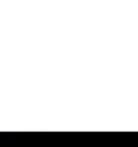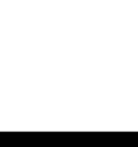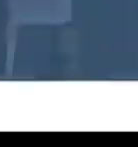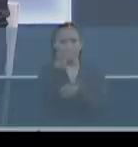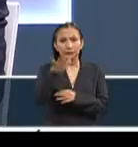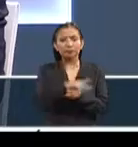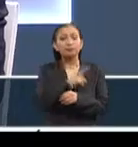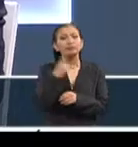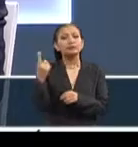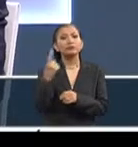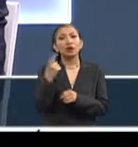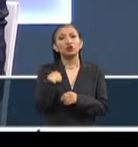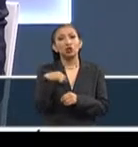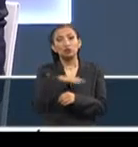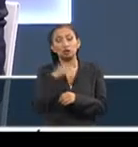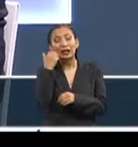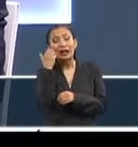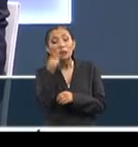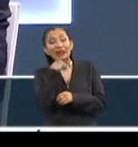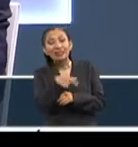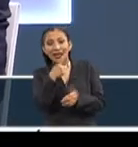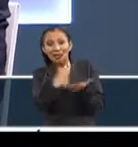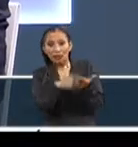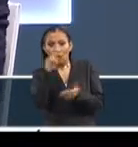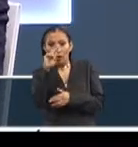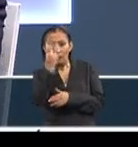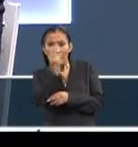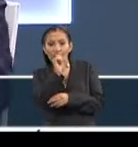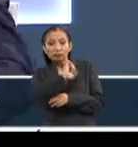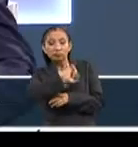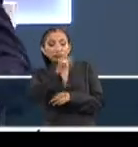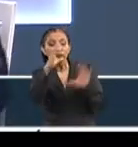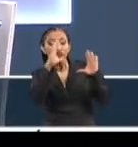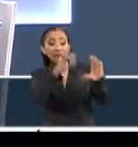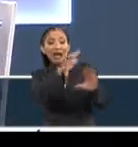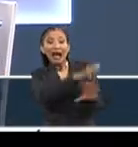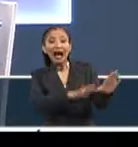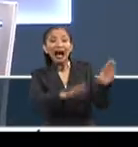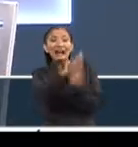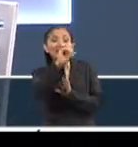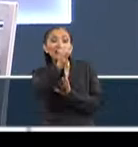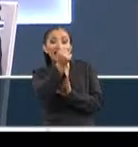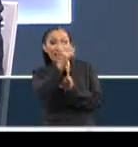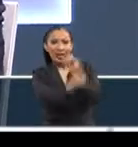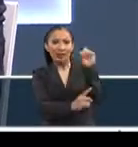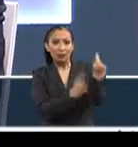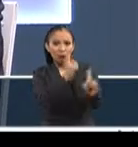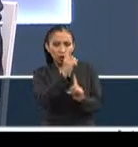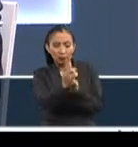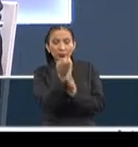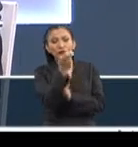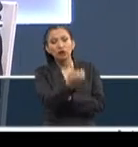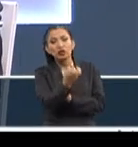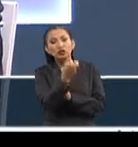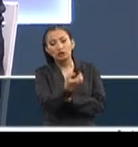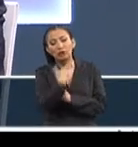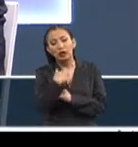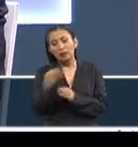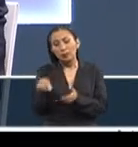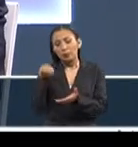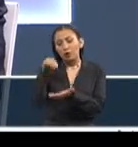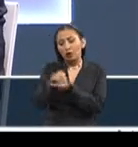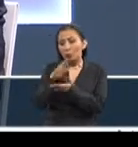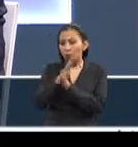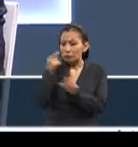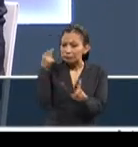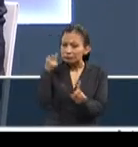maestría. Lo que estamos buscando en la universidad es precisamente profesionalizar esta área técnica del deporte. Por eso es que sí hemos establecido de